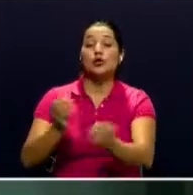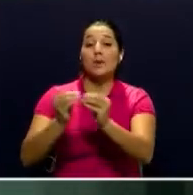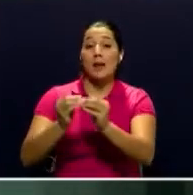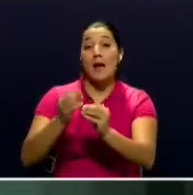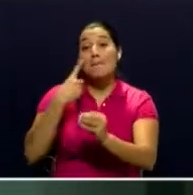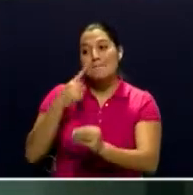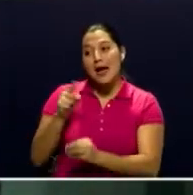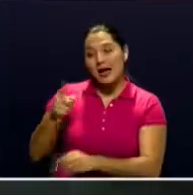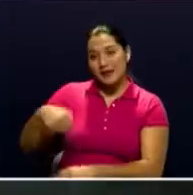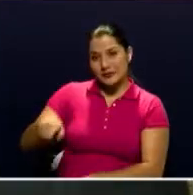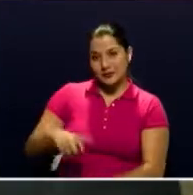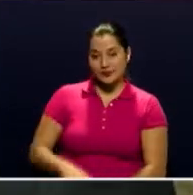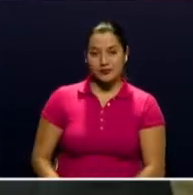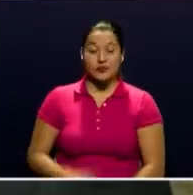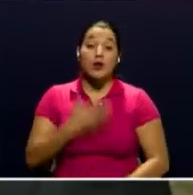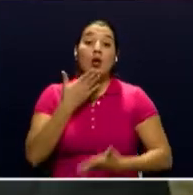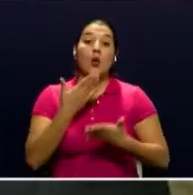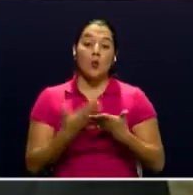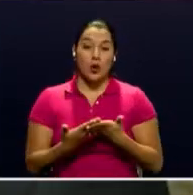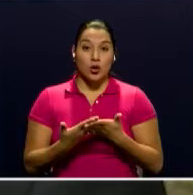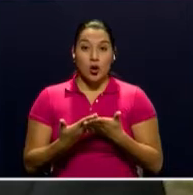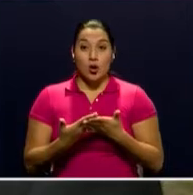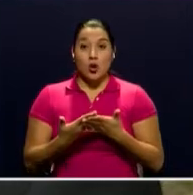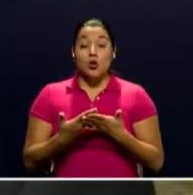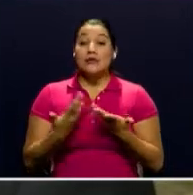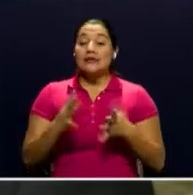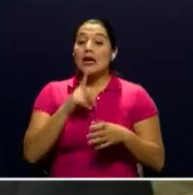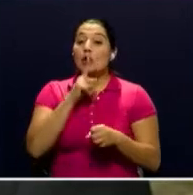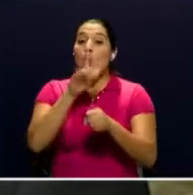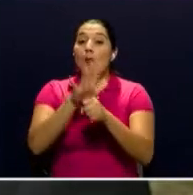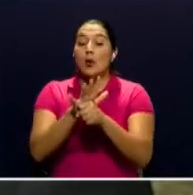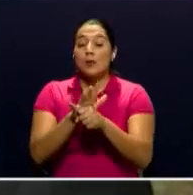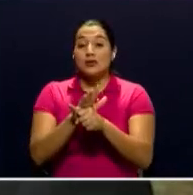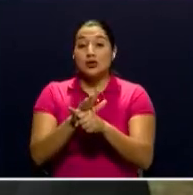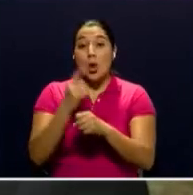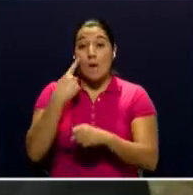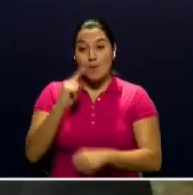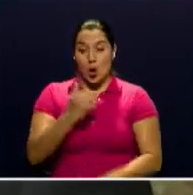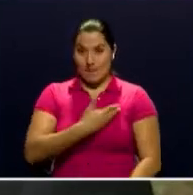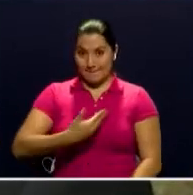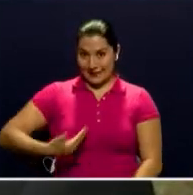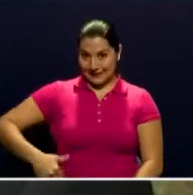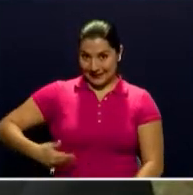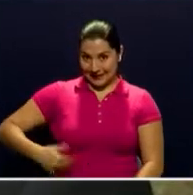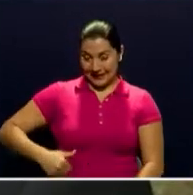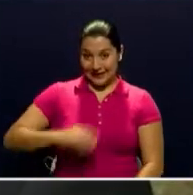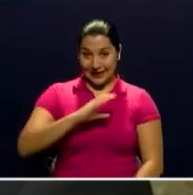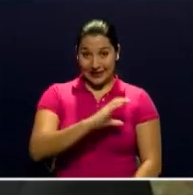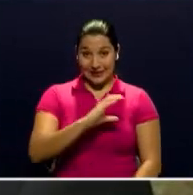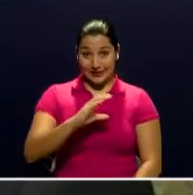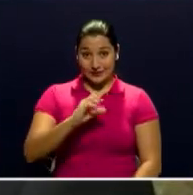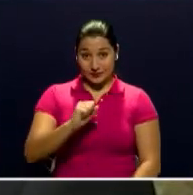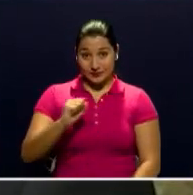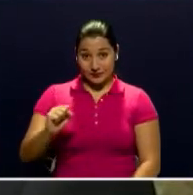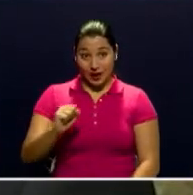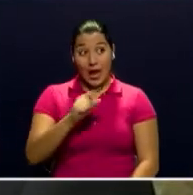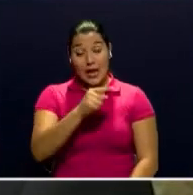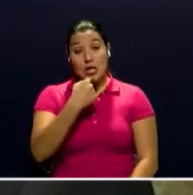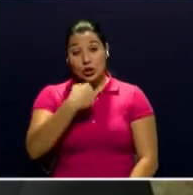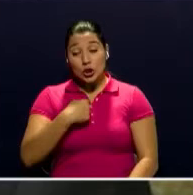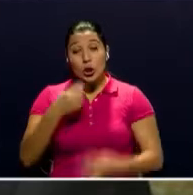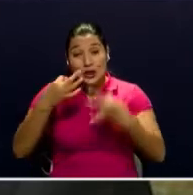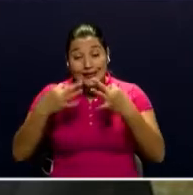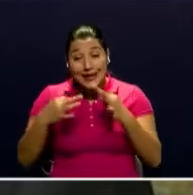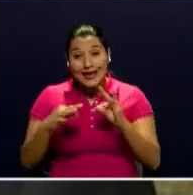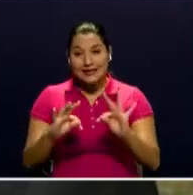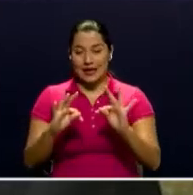para estos EVAIS. Bueno, básicamente hubo un compromiso por parte de la presidencia ejecutiva, nos comentó que se va a tratar de